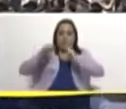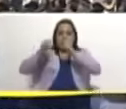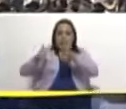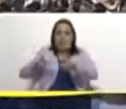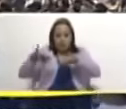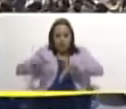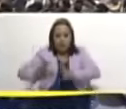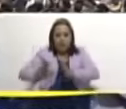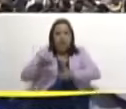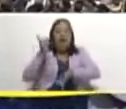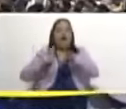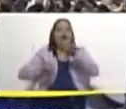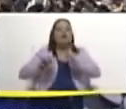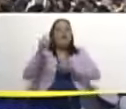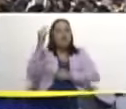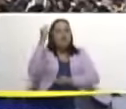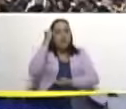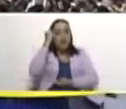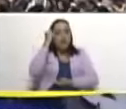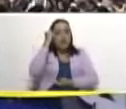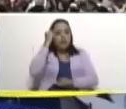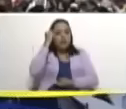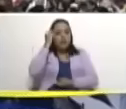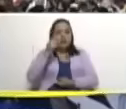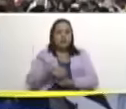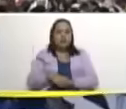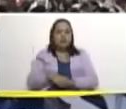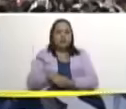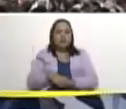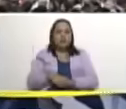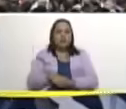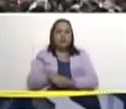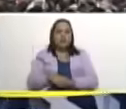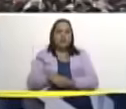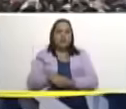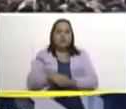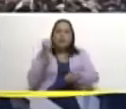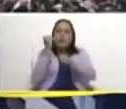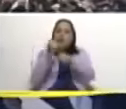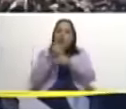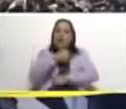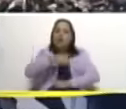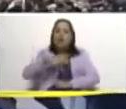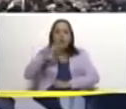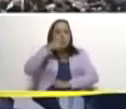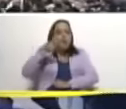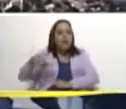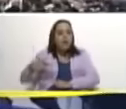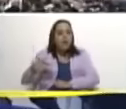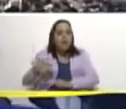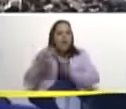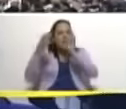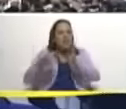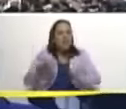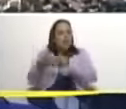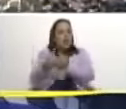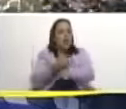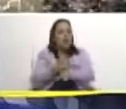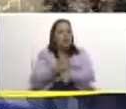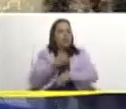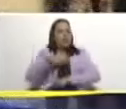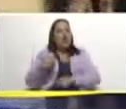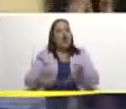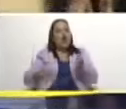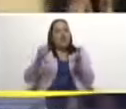Y algún día, por obra de nuestros pueblos, más temprano que tarde,